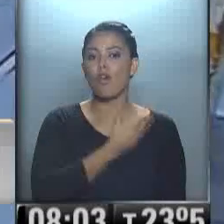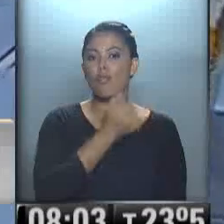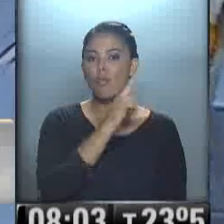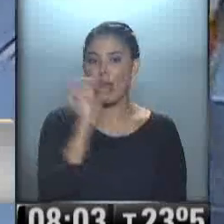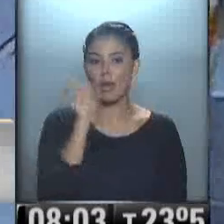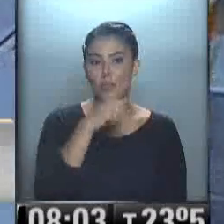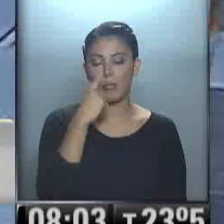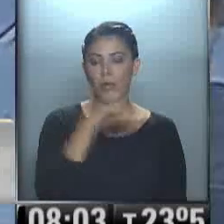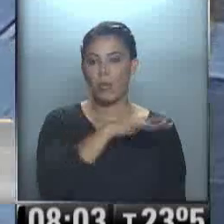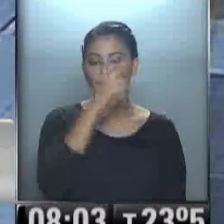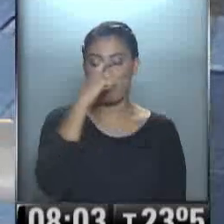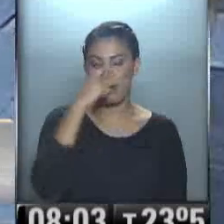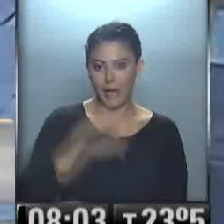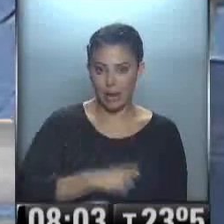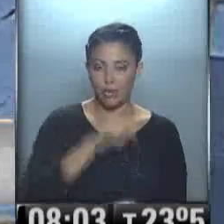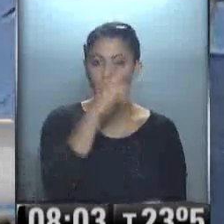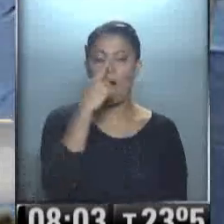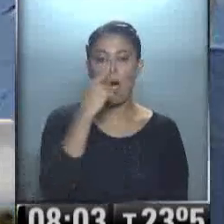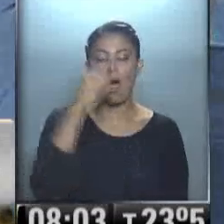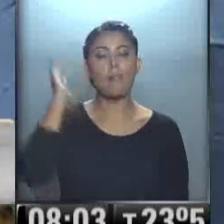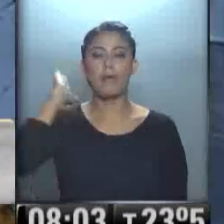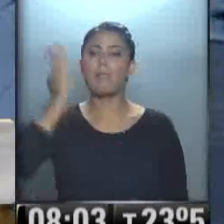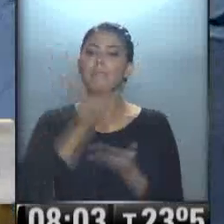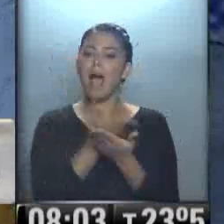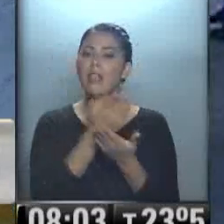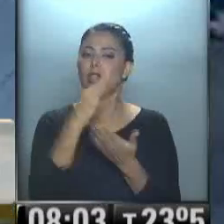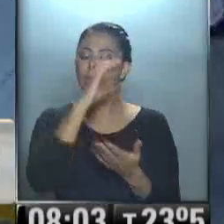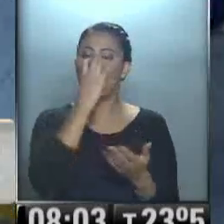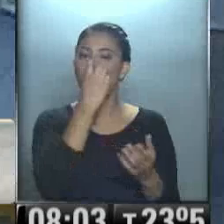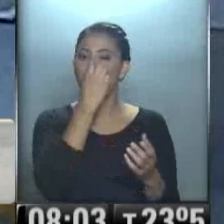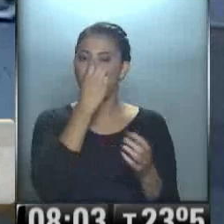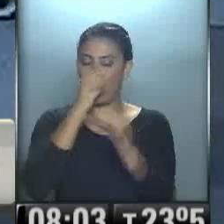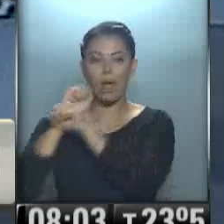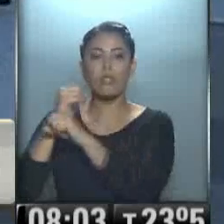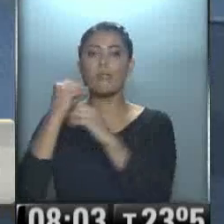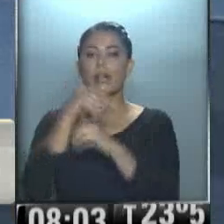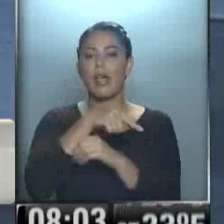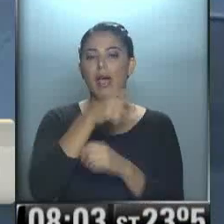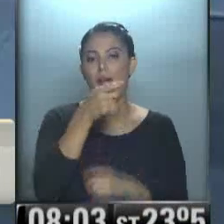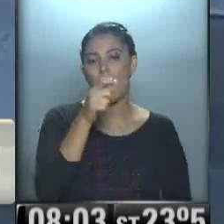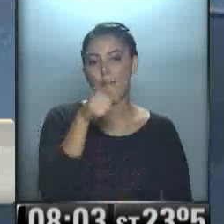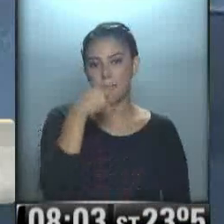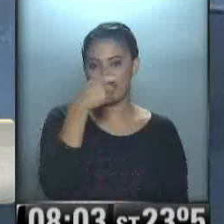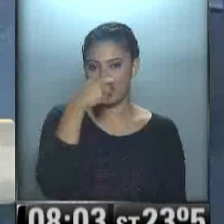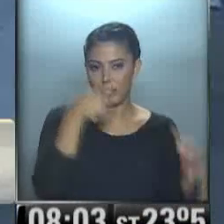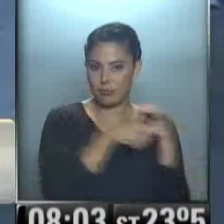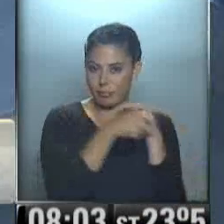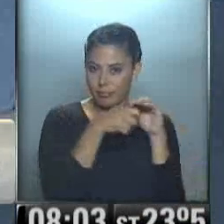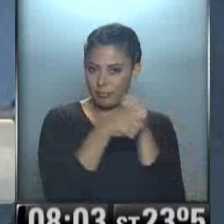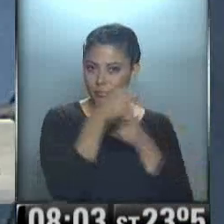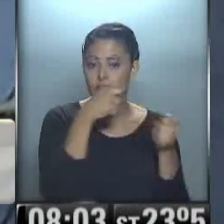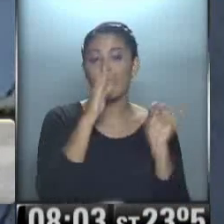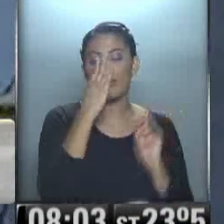tenía un pedido de captura en una causa por narcotráfico que se instruye en Bahía blanca como decíamos a donde será